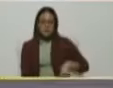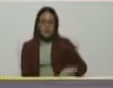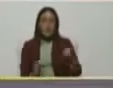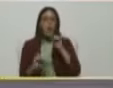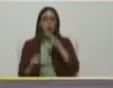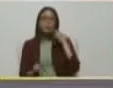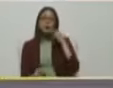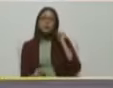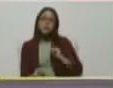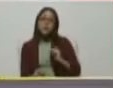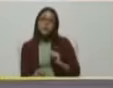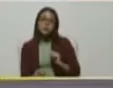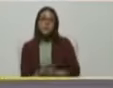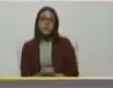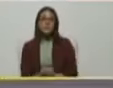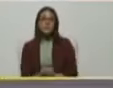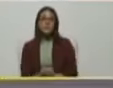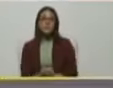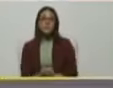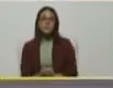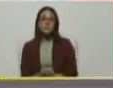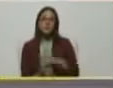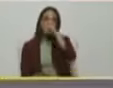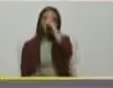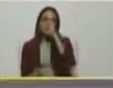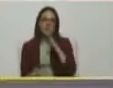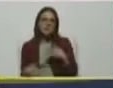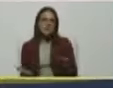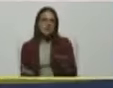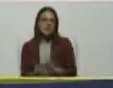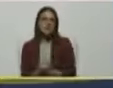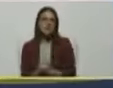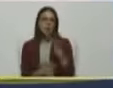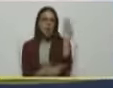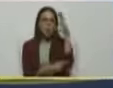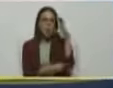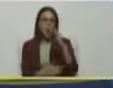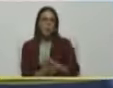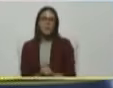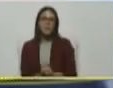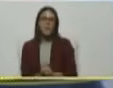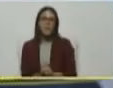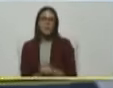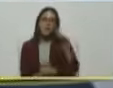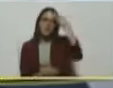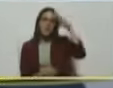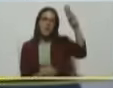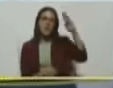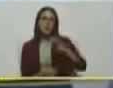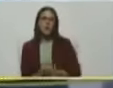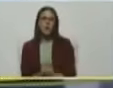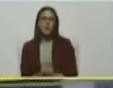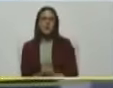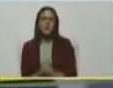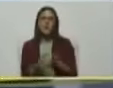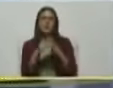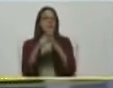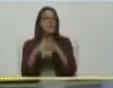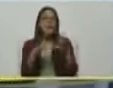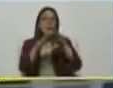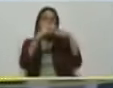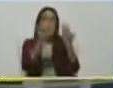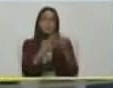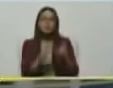Rusia, de Brasil, de Colombia, de México y del mundo entero,